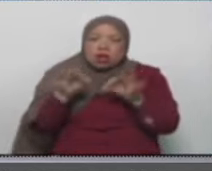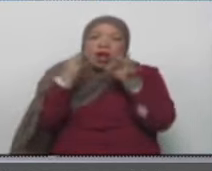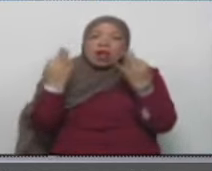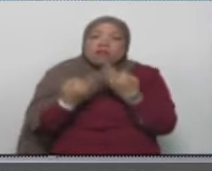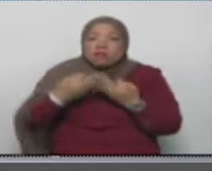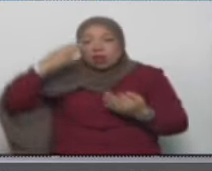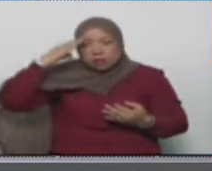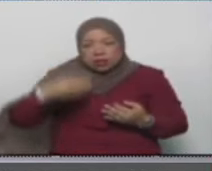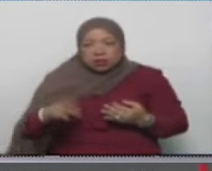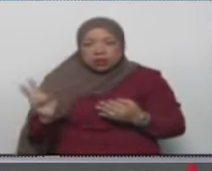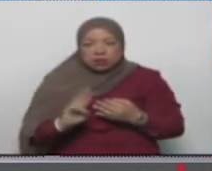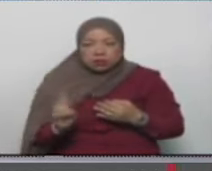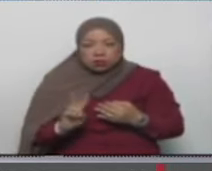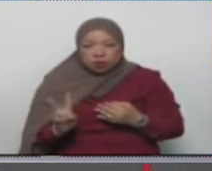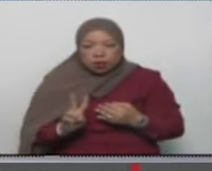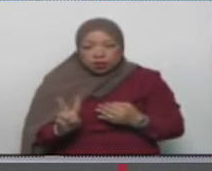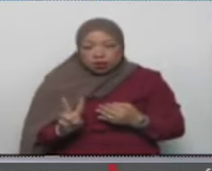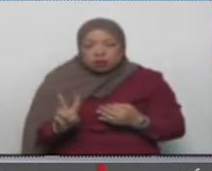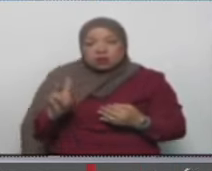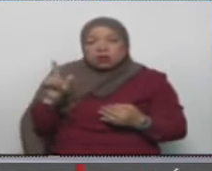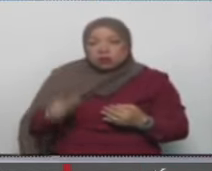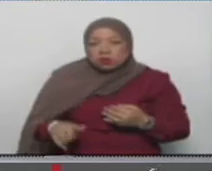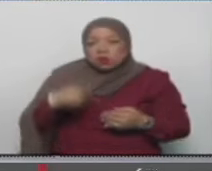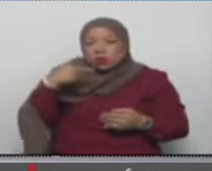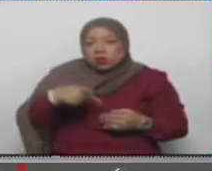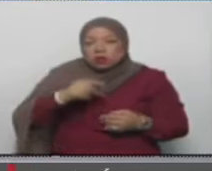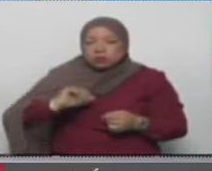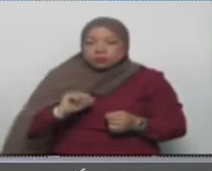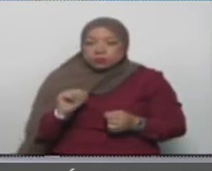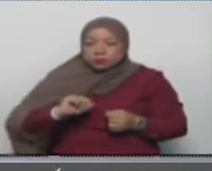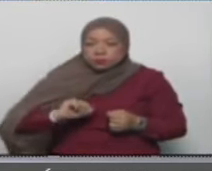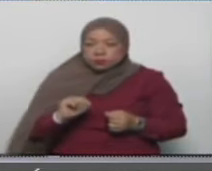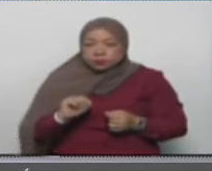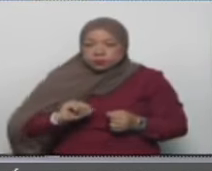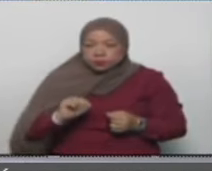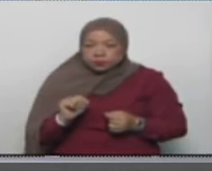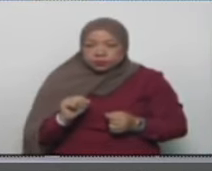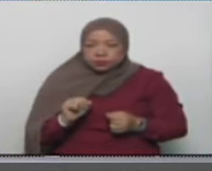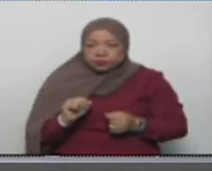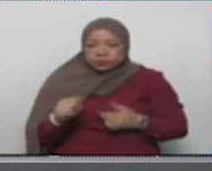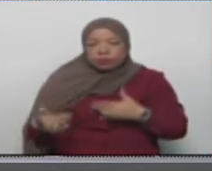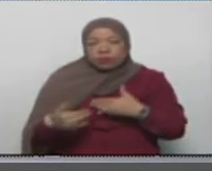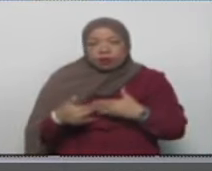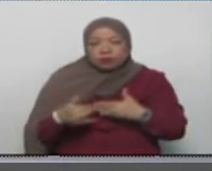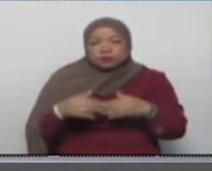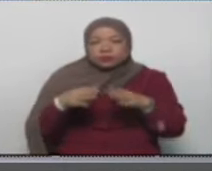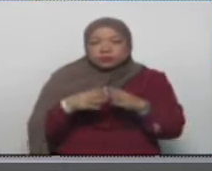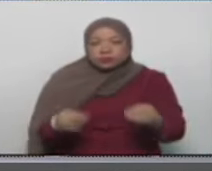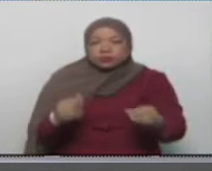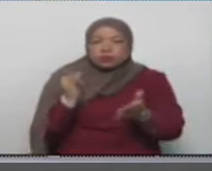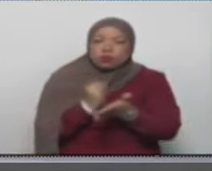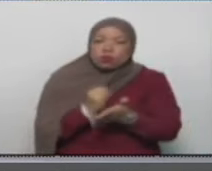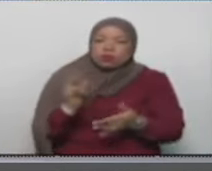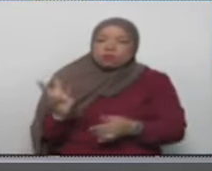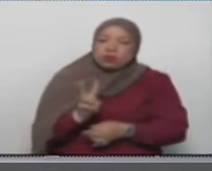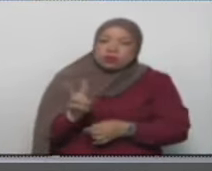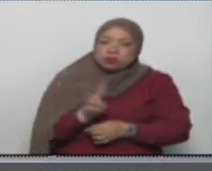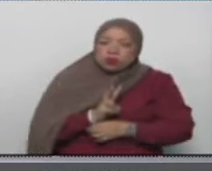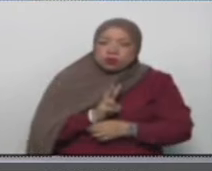militar de Venezuela, a la oficialidad y a la Policía Nacional Bolivariana. Están atacando a toda la institucionalidad del